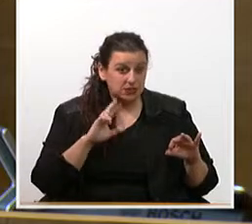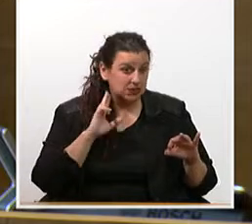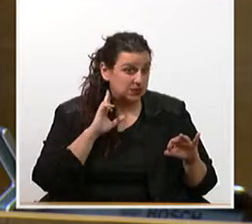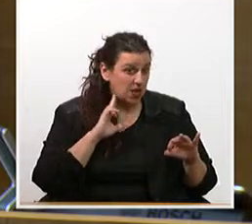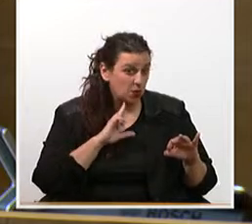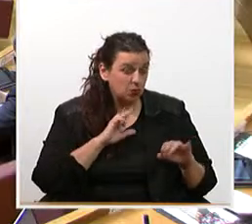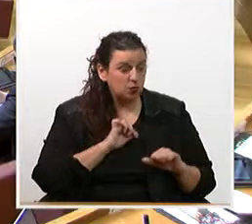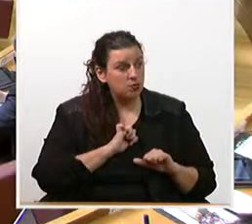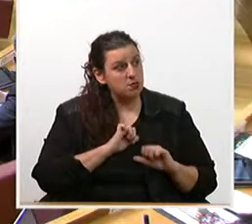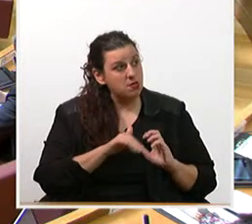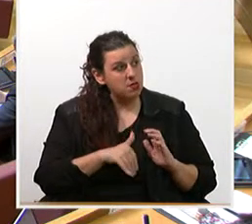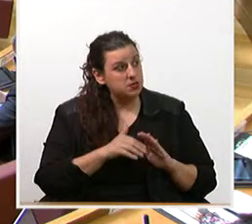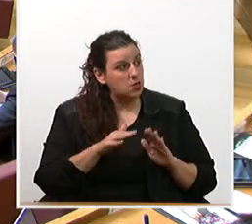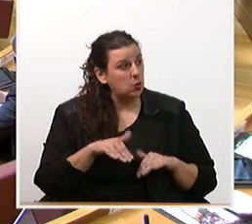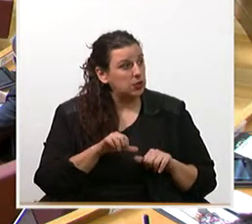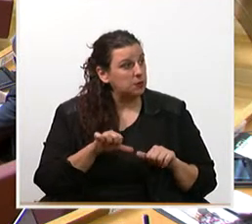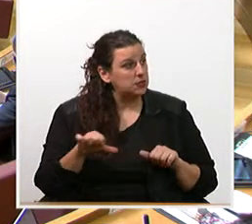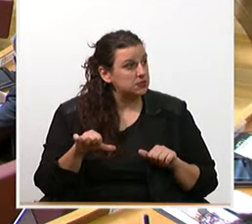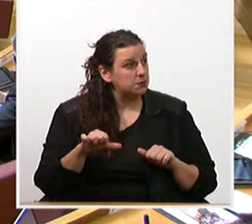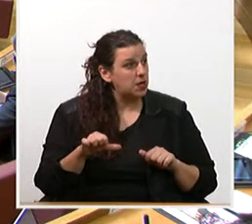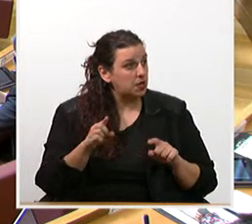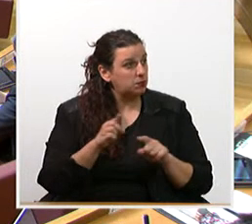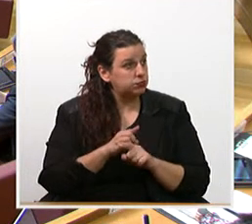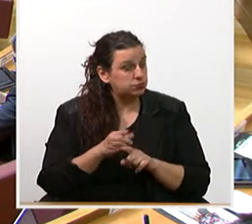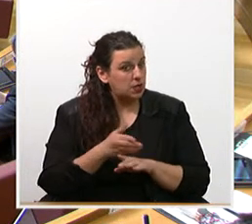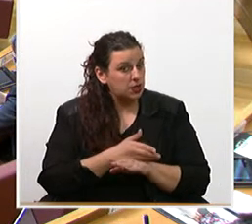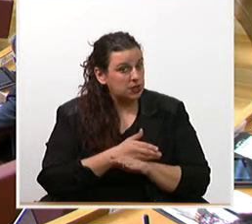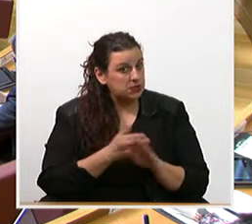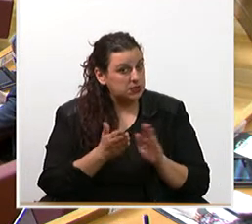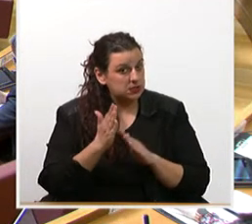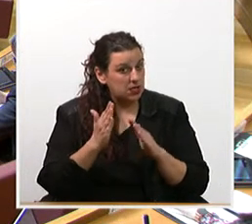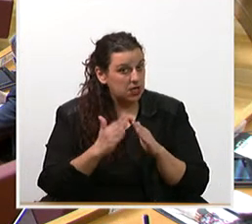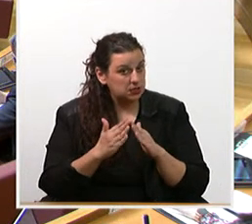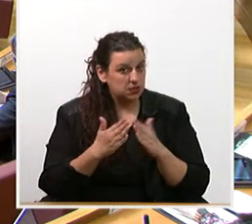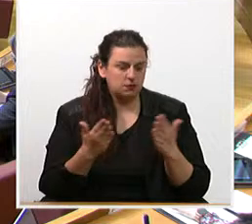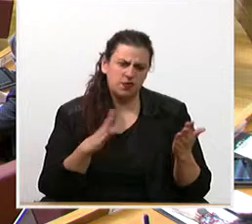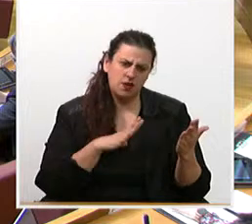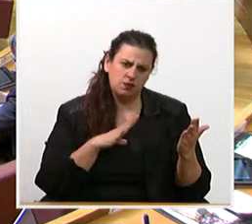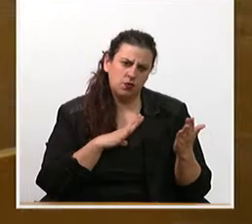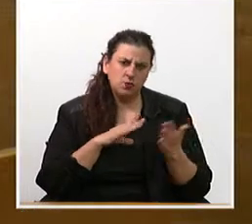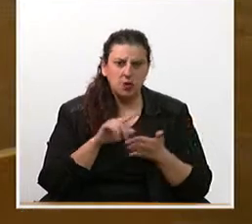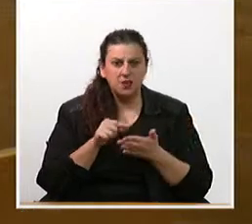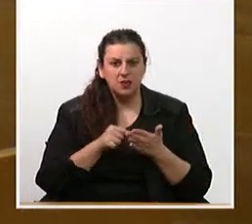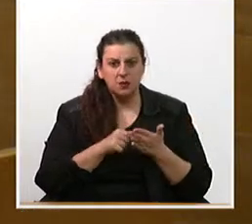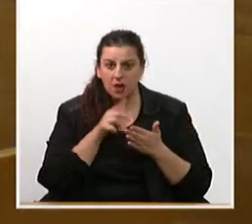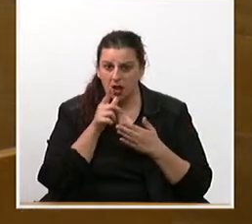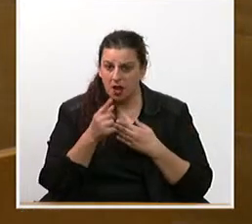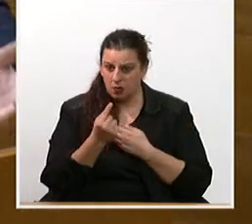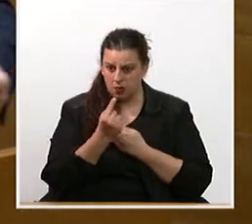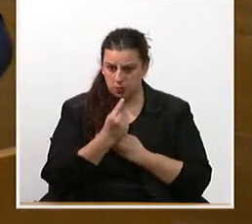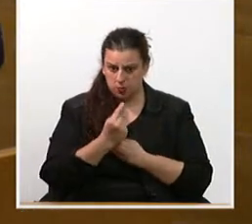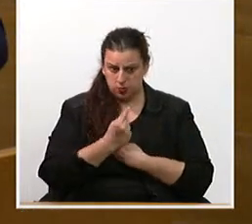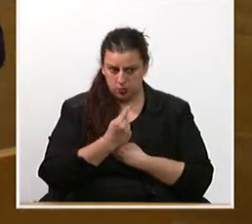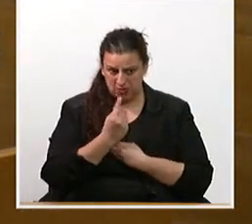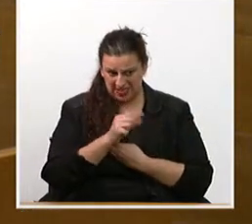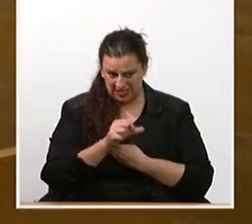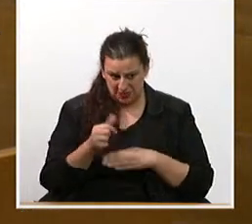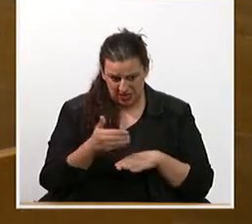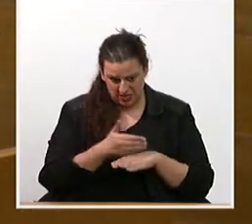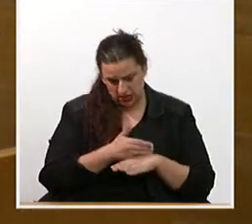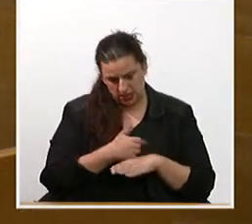que esperar a la última semana antes de irse a su casa para firmar el centro y ahora nos lo echan en cara pero Qué